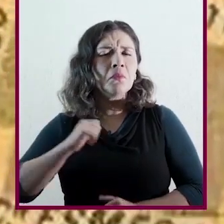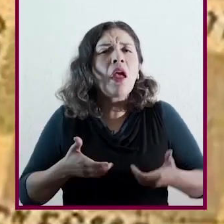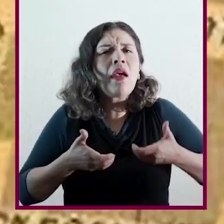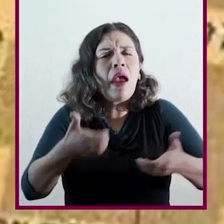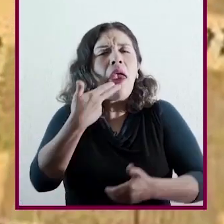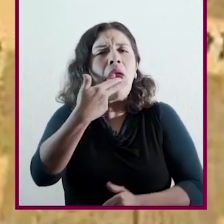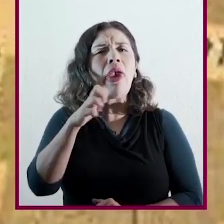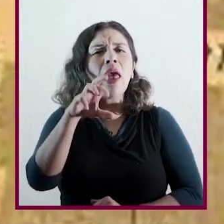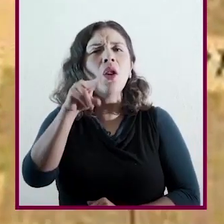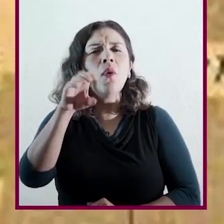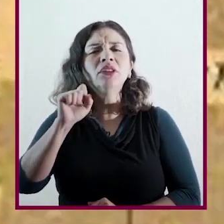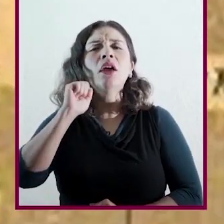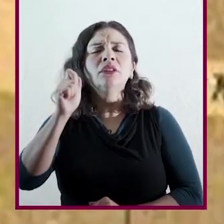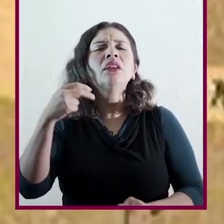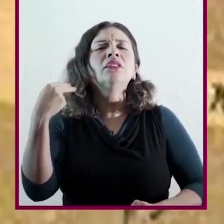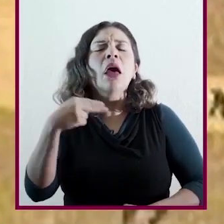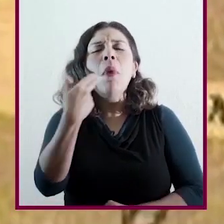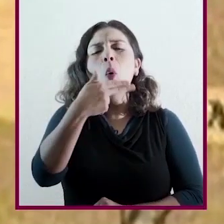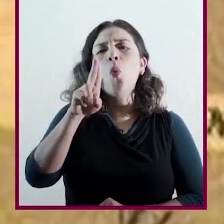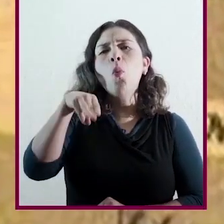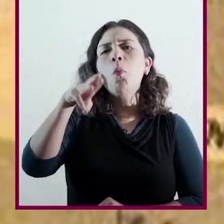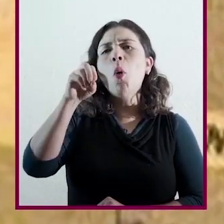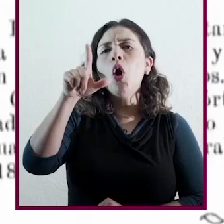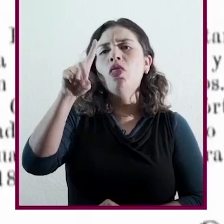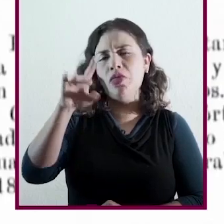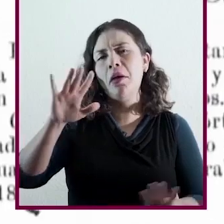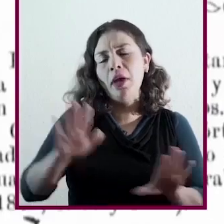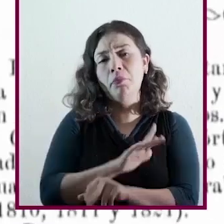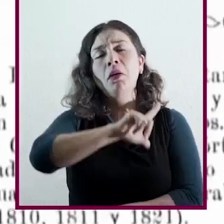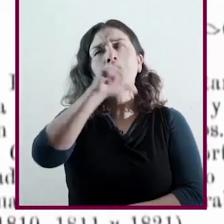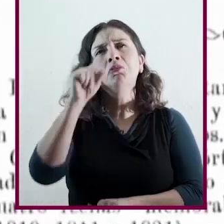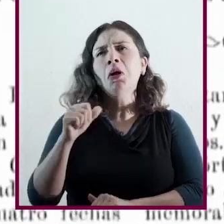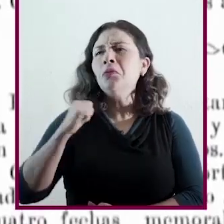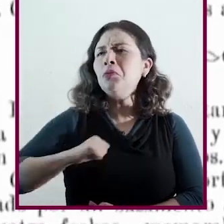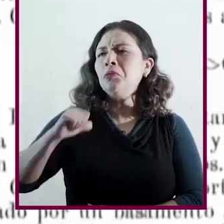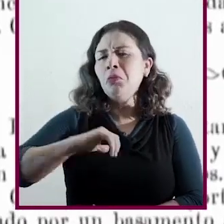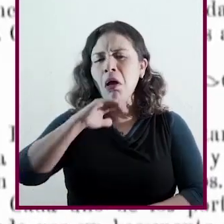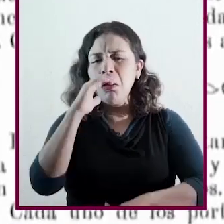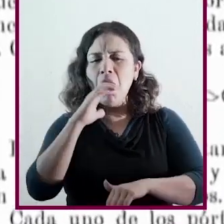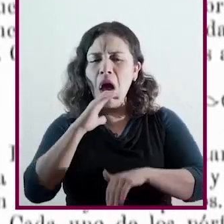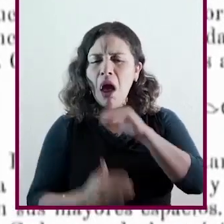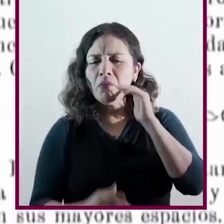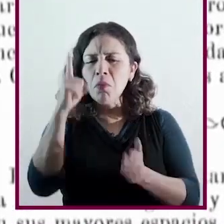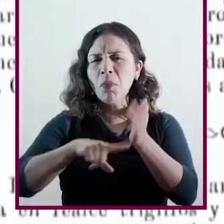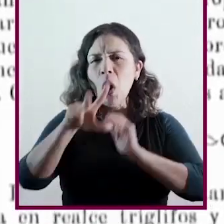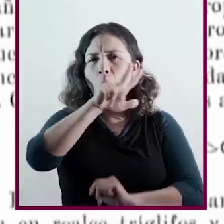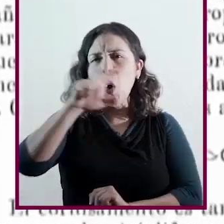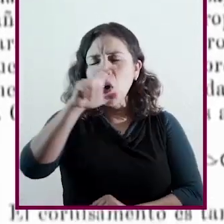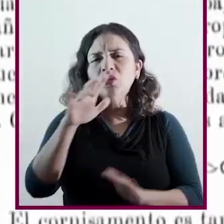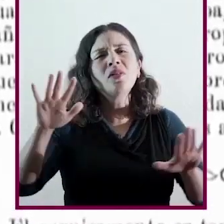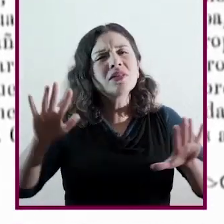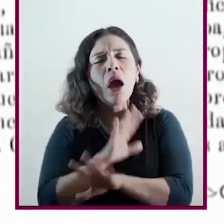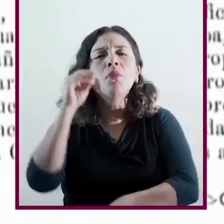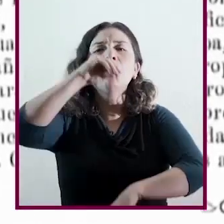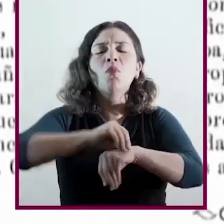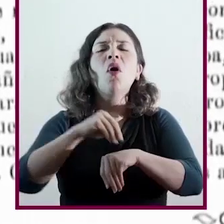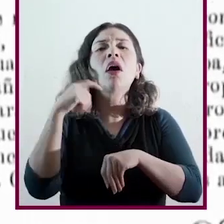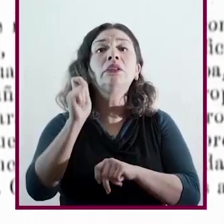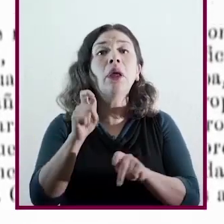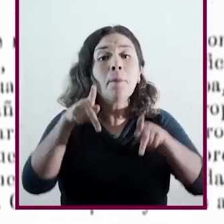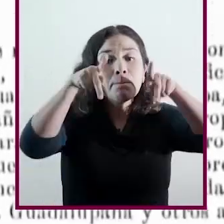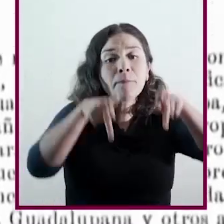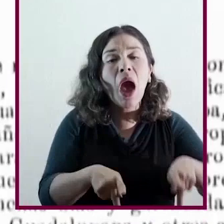Antiguamente, la calle de Héroes llevaba el nombre de Humboldt. A finales del siglo XIX inició el proyecto del